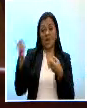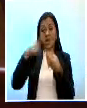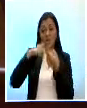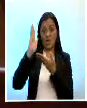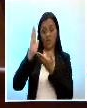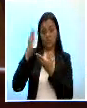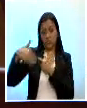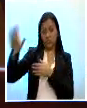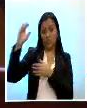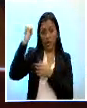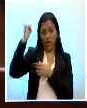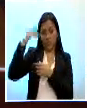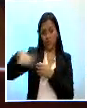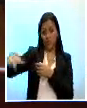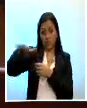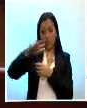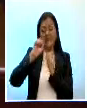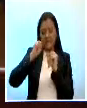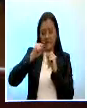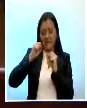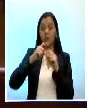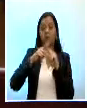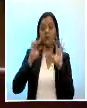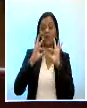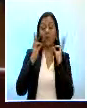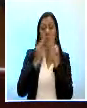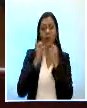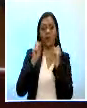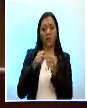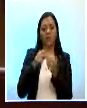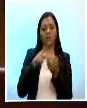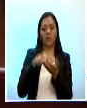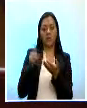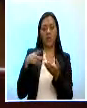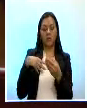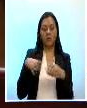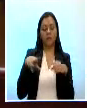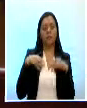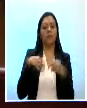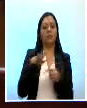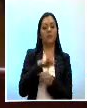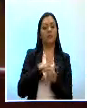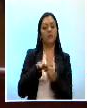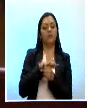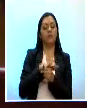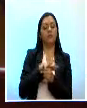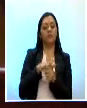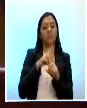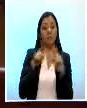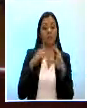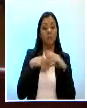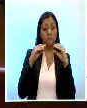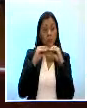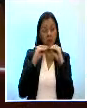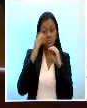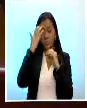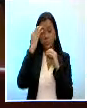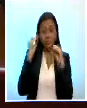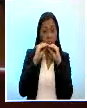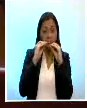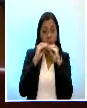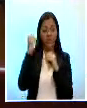afiliados, finalmente las familias tendrán que asumir ese aporte, pero lo que más preocupa es que no